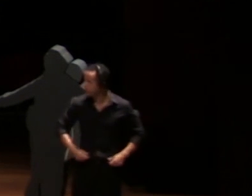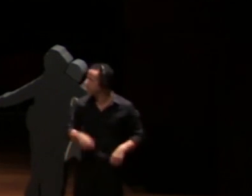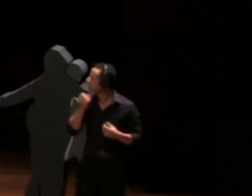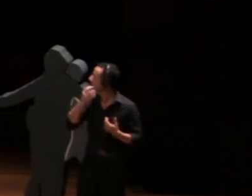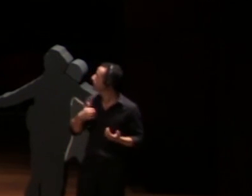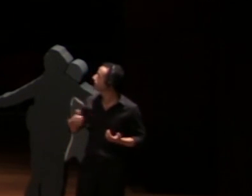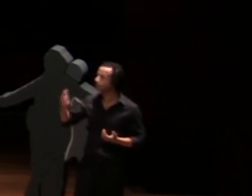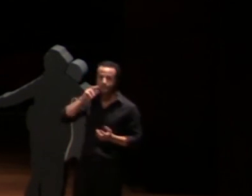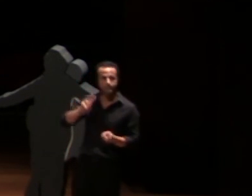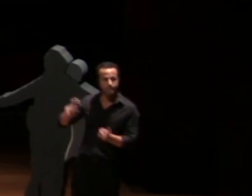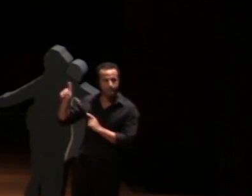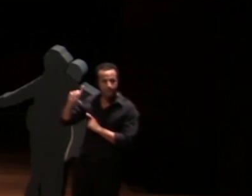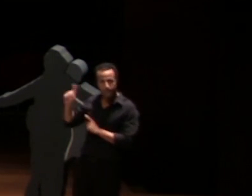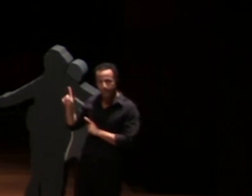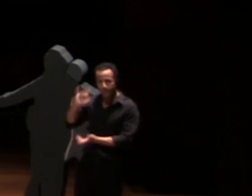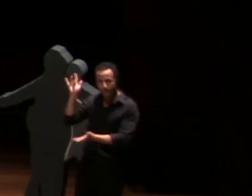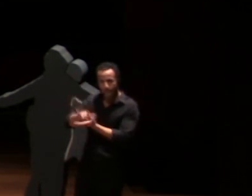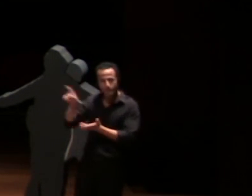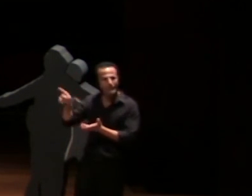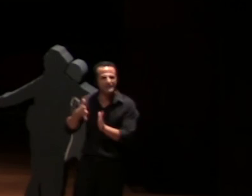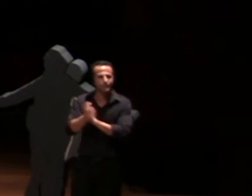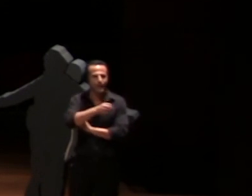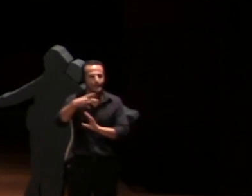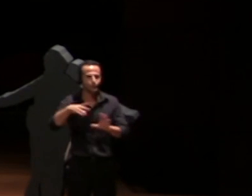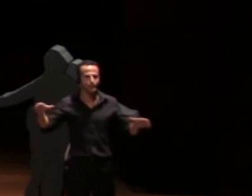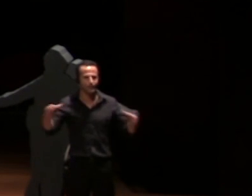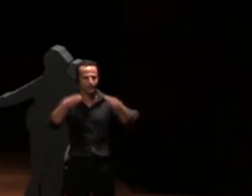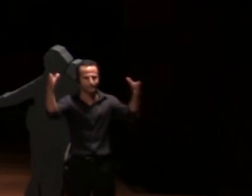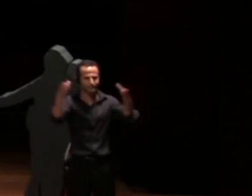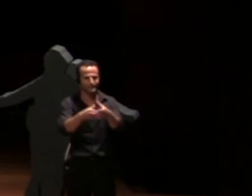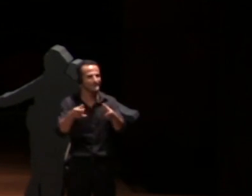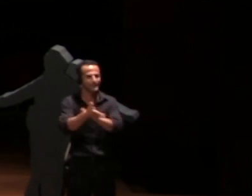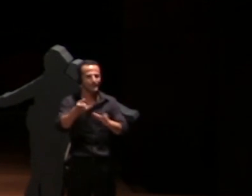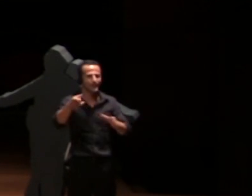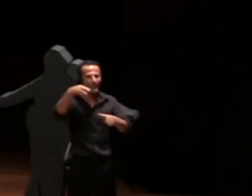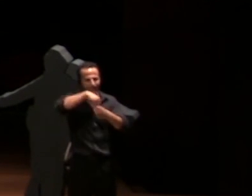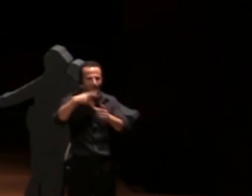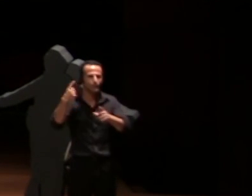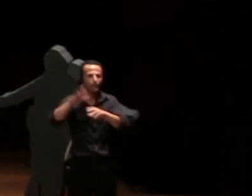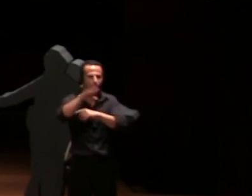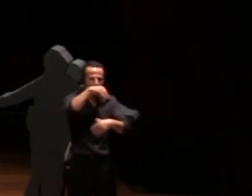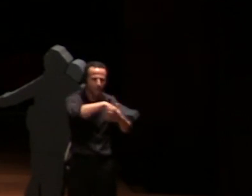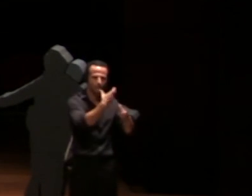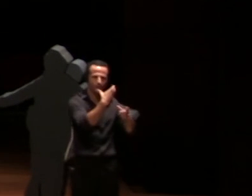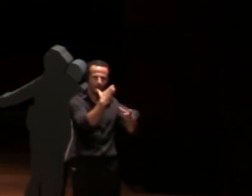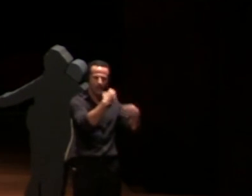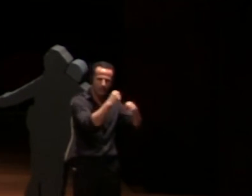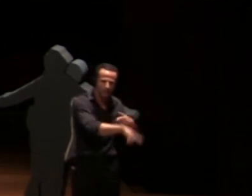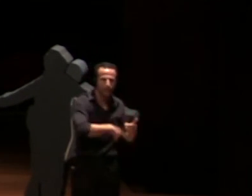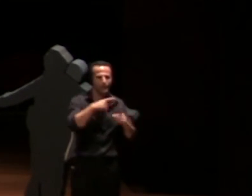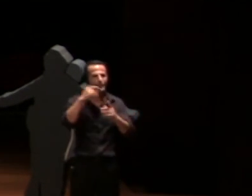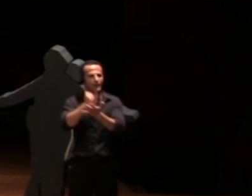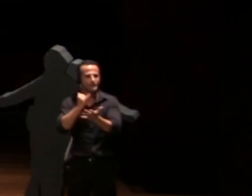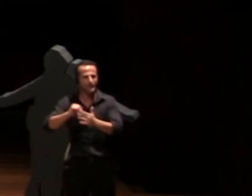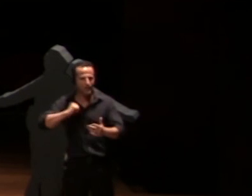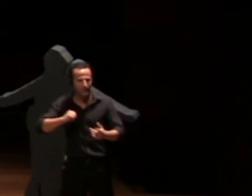Bien, pues los índices ambulatorios recogen de alguna forma los resultados de variables del laboratorio, variables de ensayos clínicos y